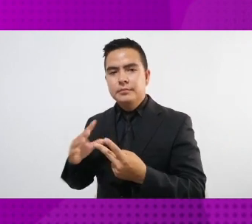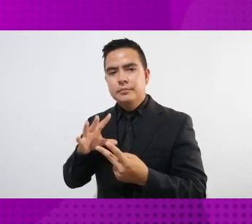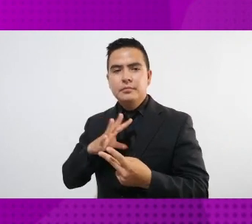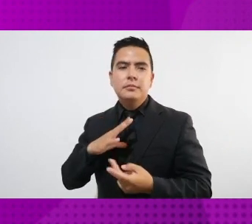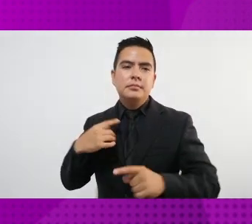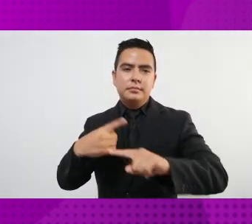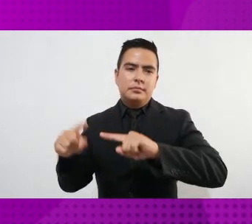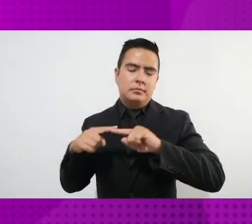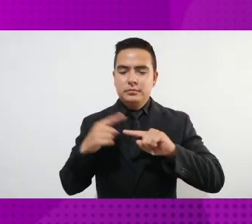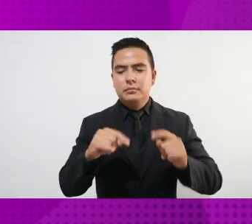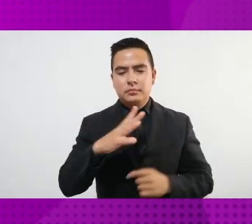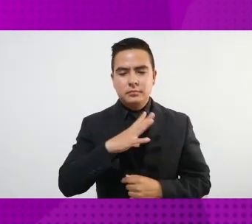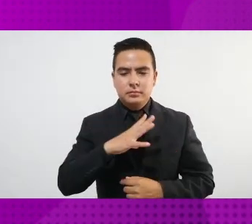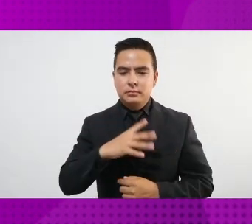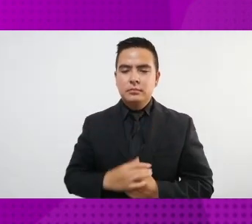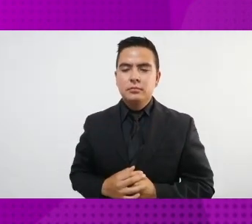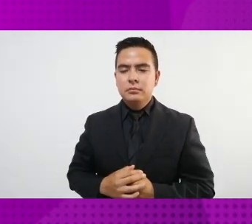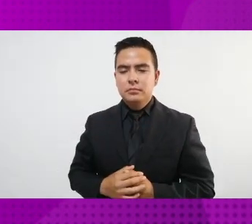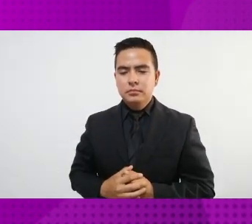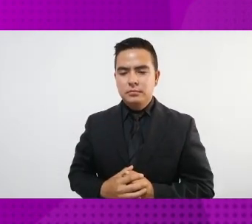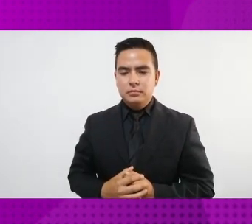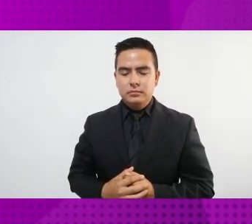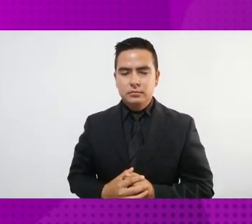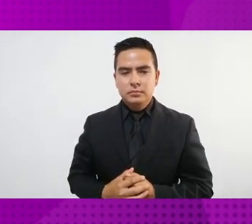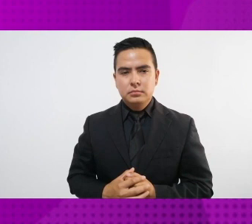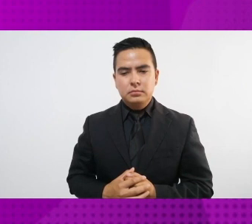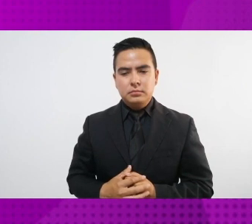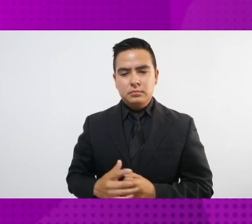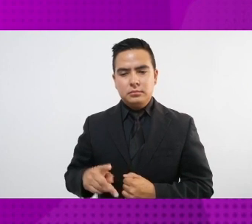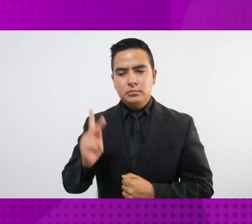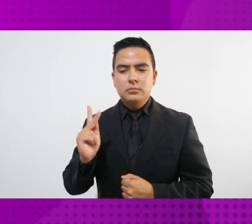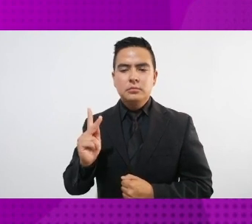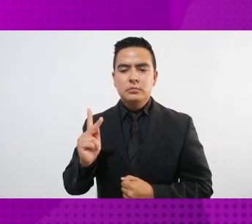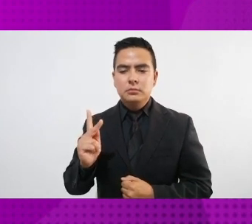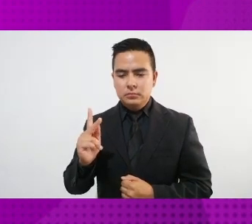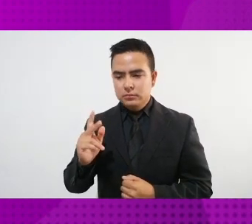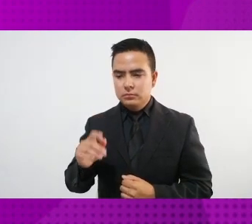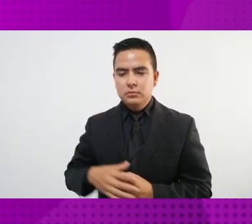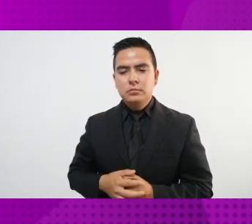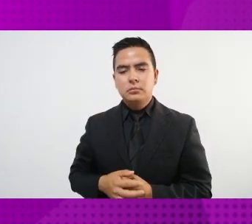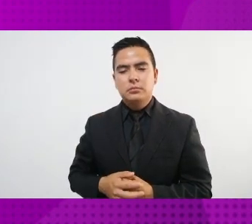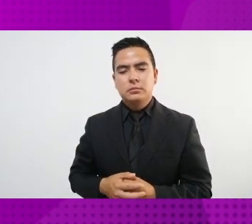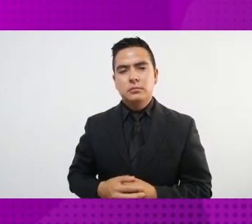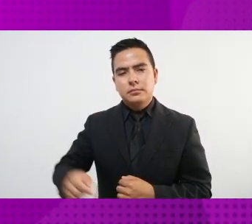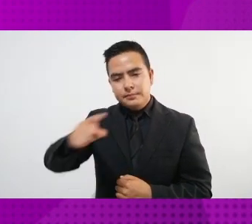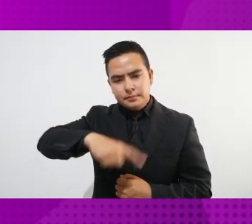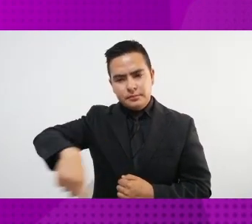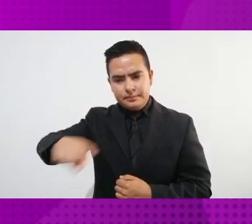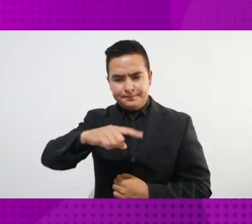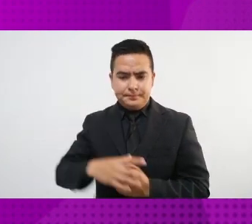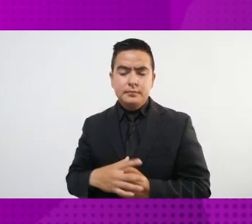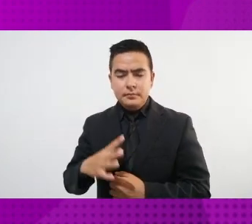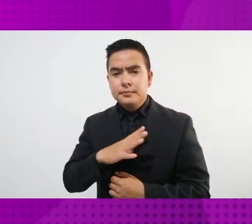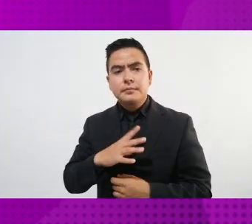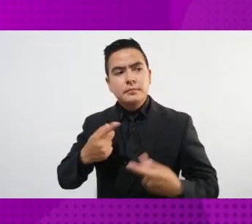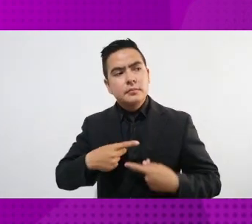para insertar en esas lógicas a las minorías políticas. En la medida entonces en que es imposible integrar al